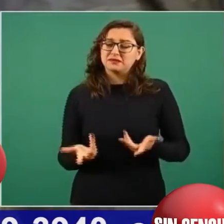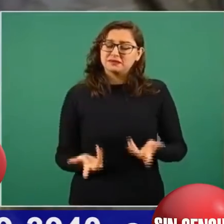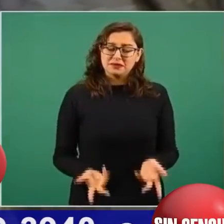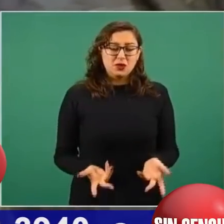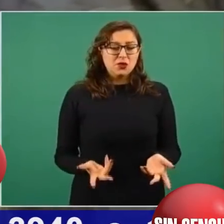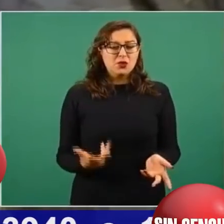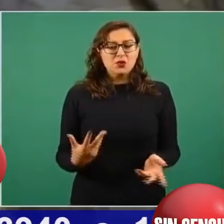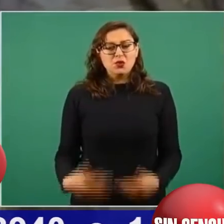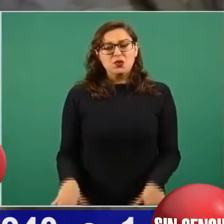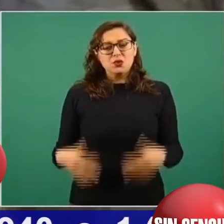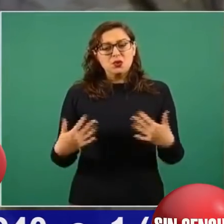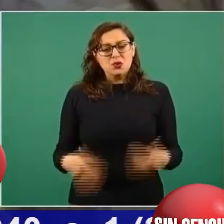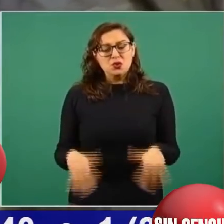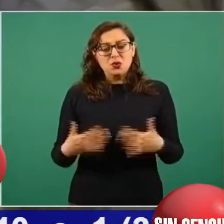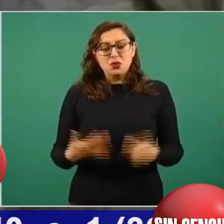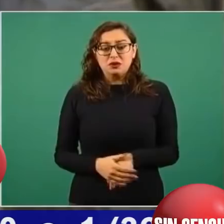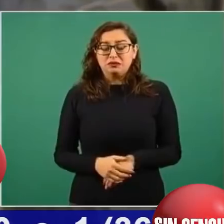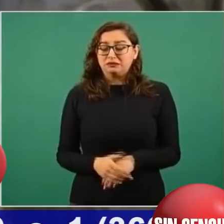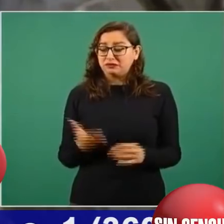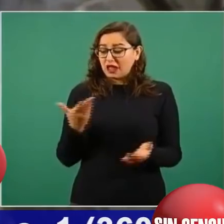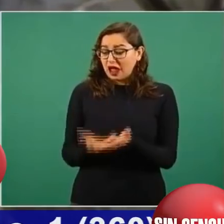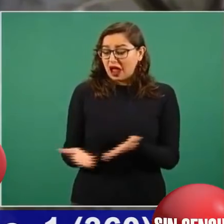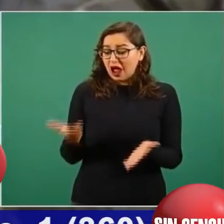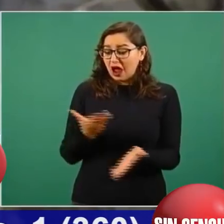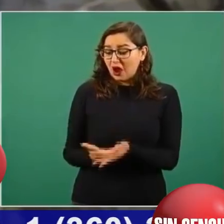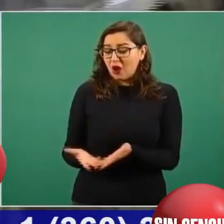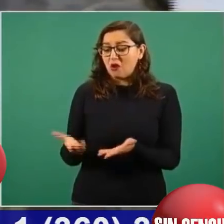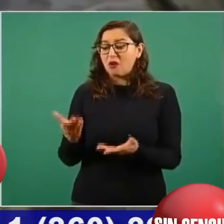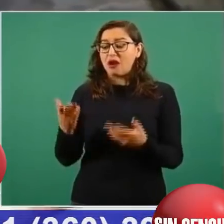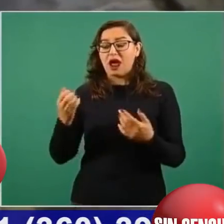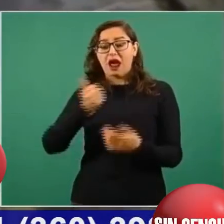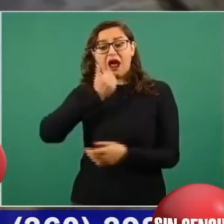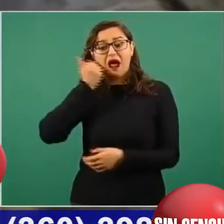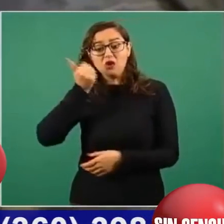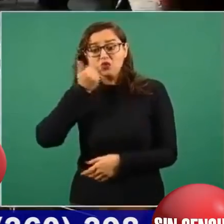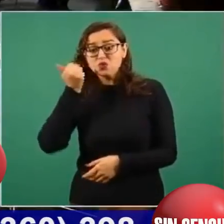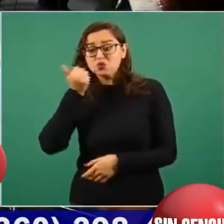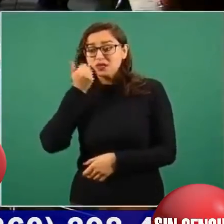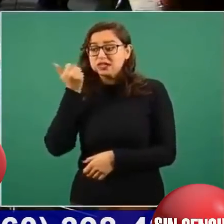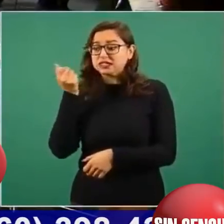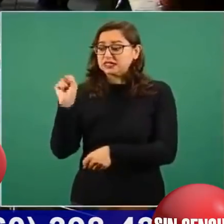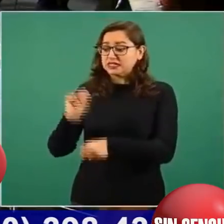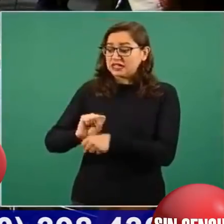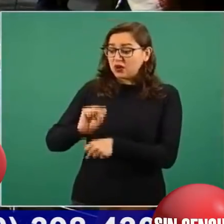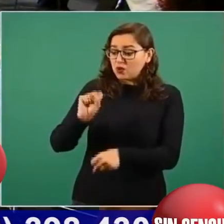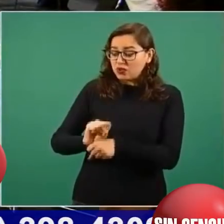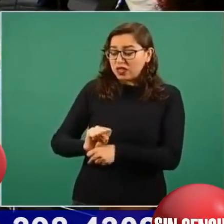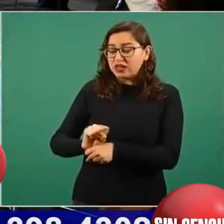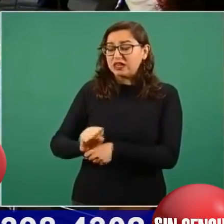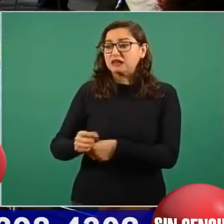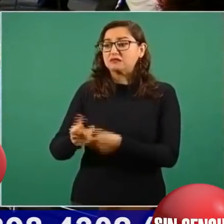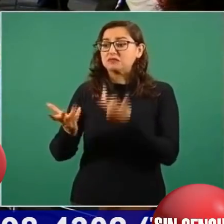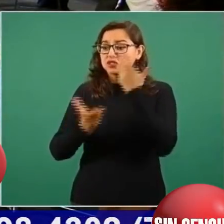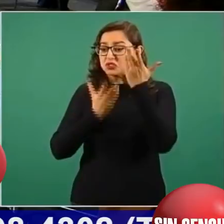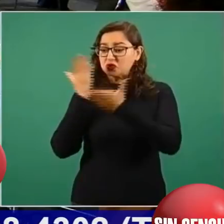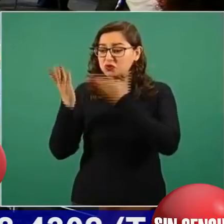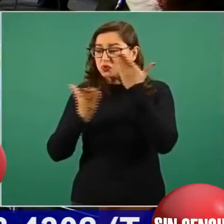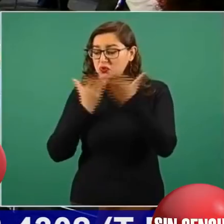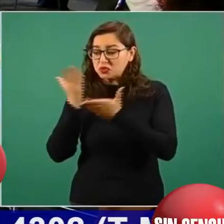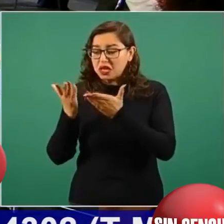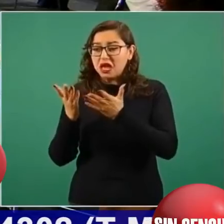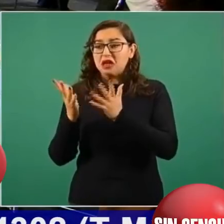Tristemente, nuestros alumnos de nivel secundaria, muchos emigran ya a las cuestiones laborales y van